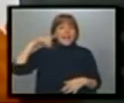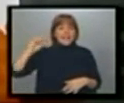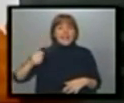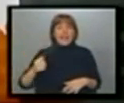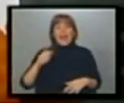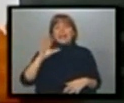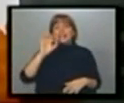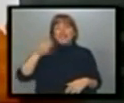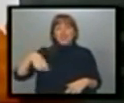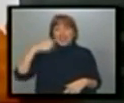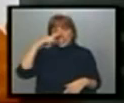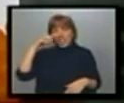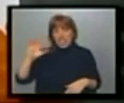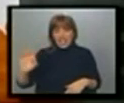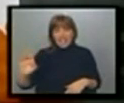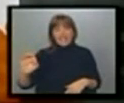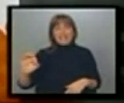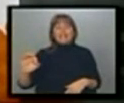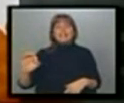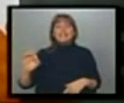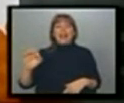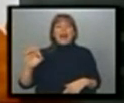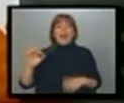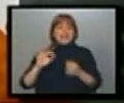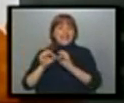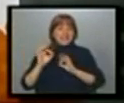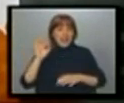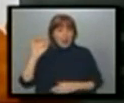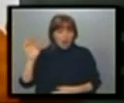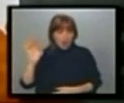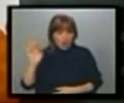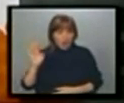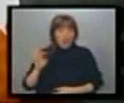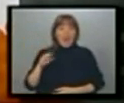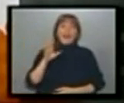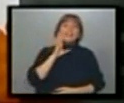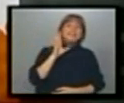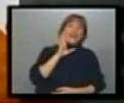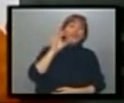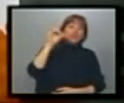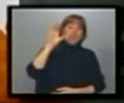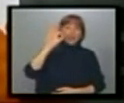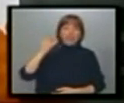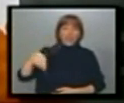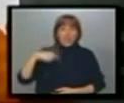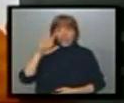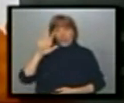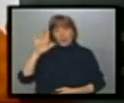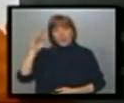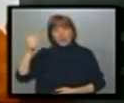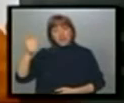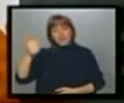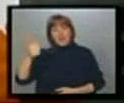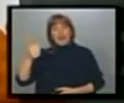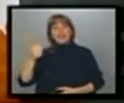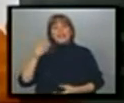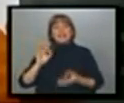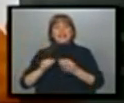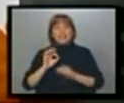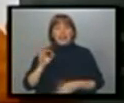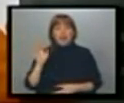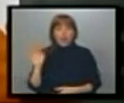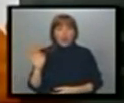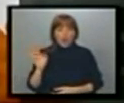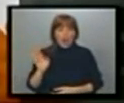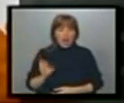Estados Unidos, el más bajo, te diría, en lo que es la referencia con respecto al litro de gasoil, 56 centavos